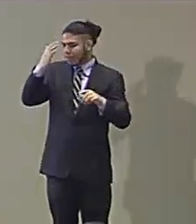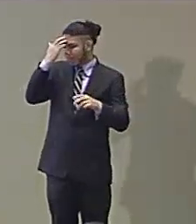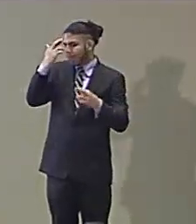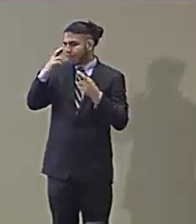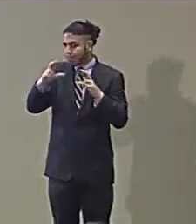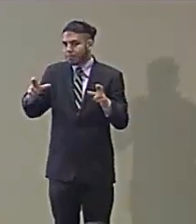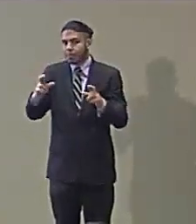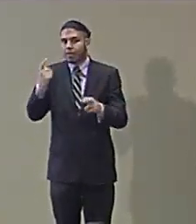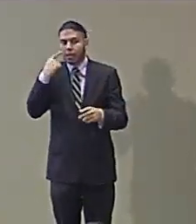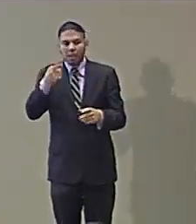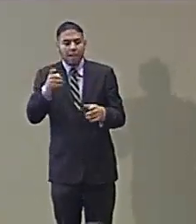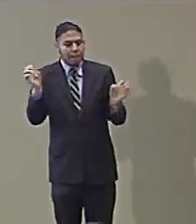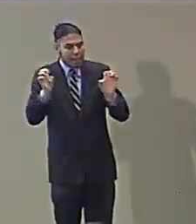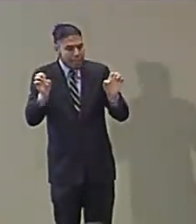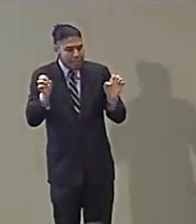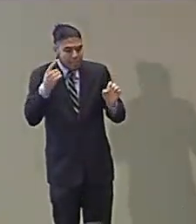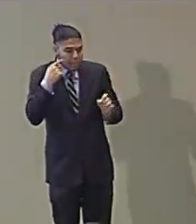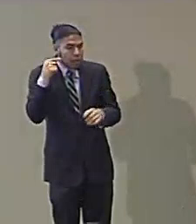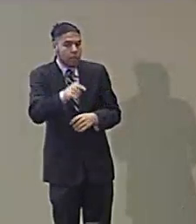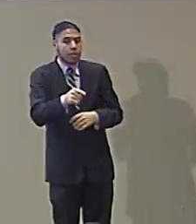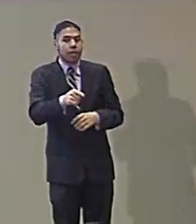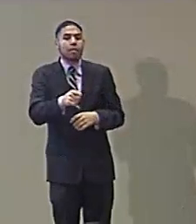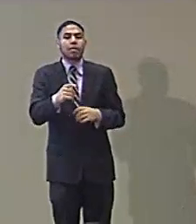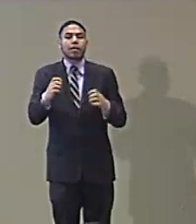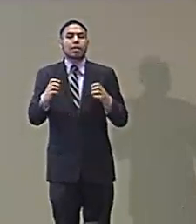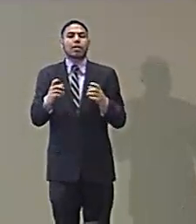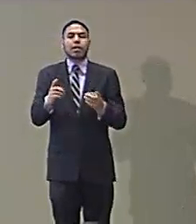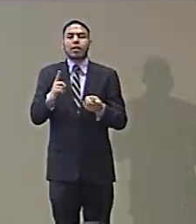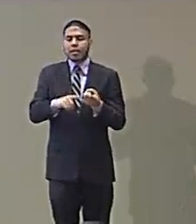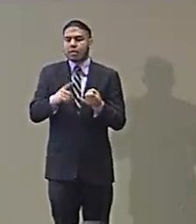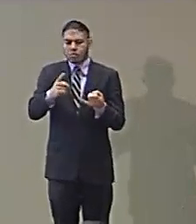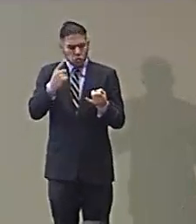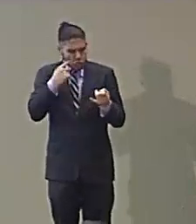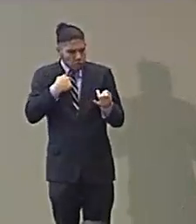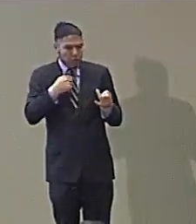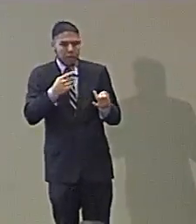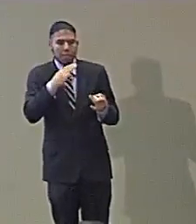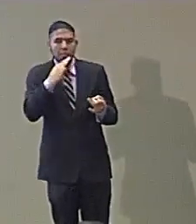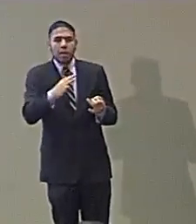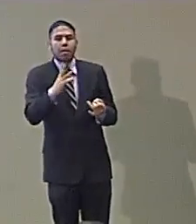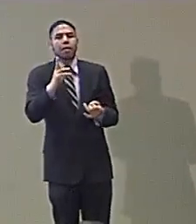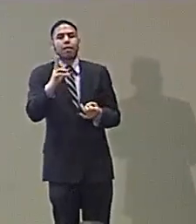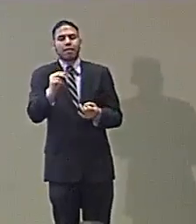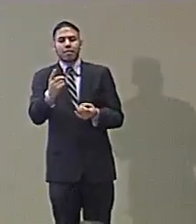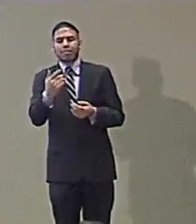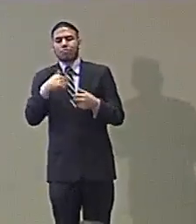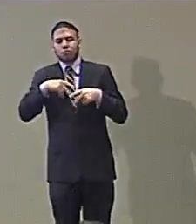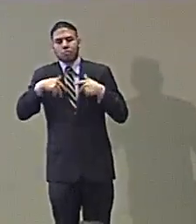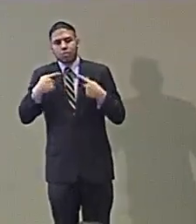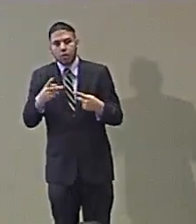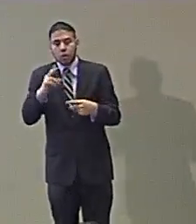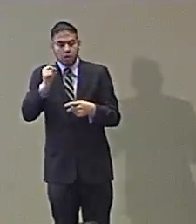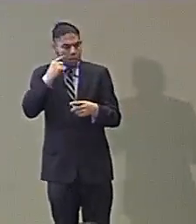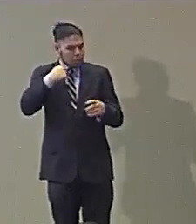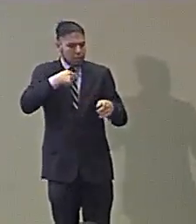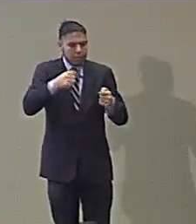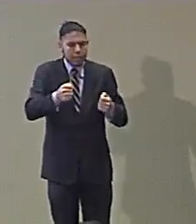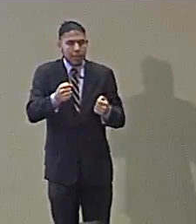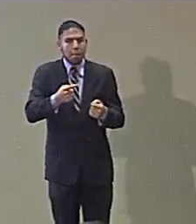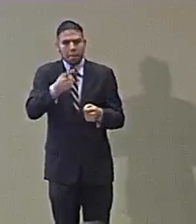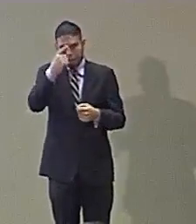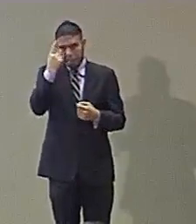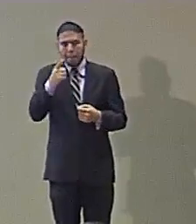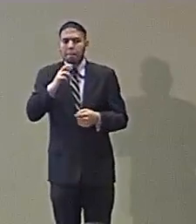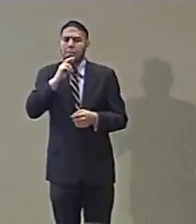alerta a cualquier tipo de mensaje no debe de servir para desanimarnos sino más bien debe servir como acicate para hacer las cosas